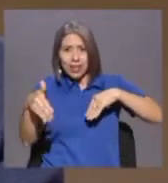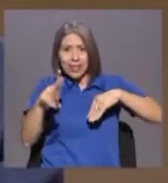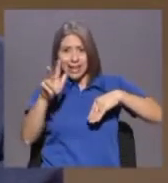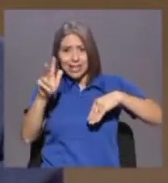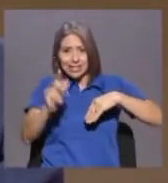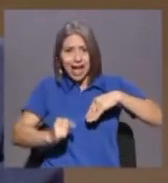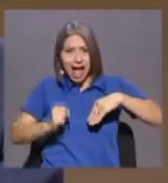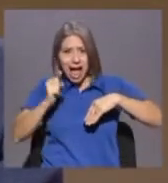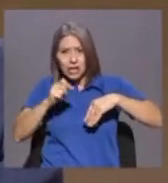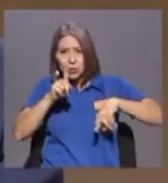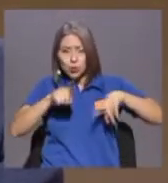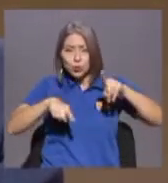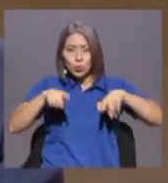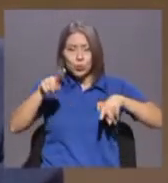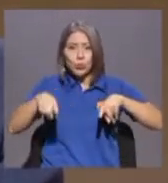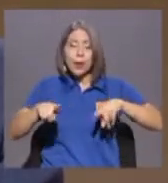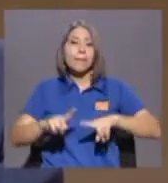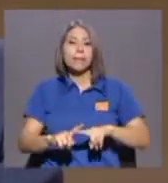Pero